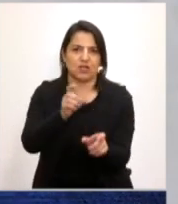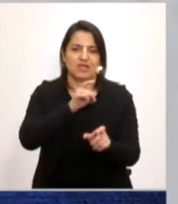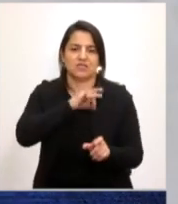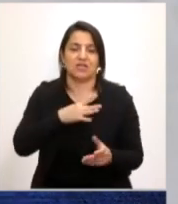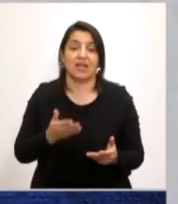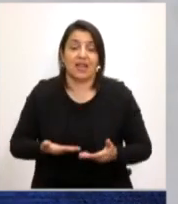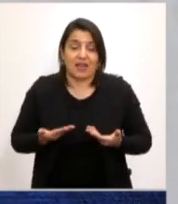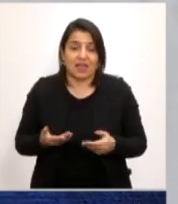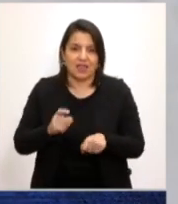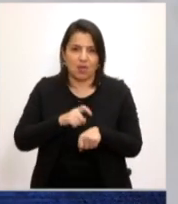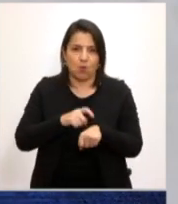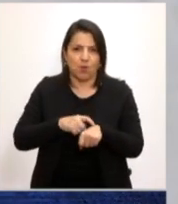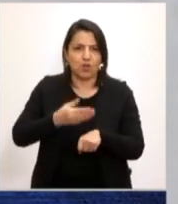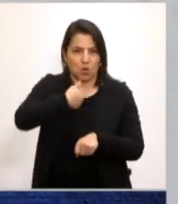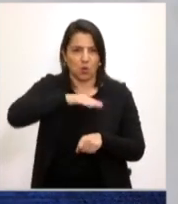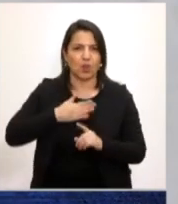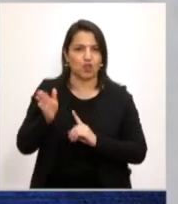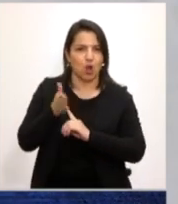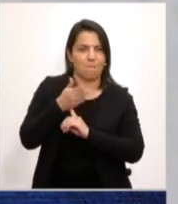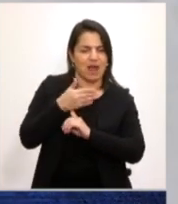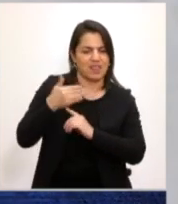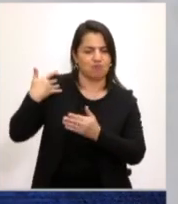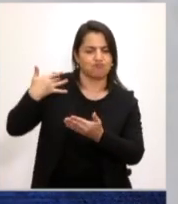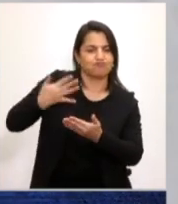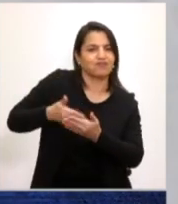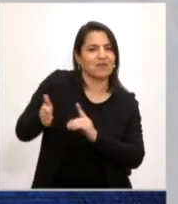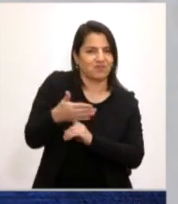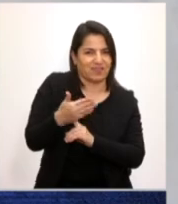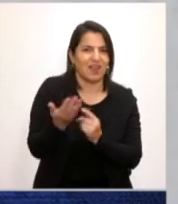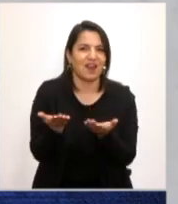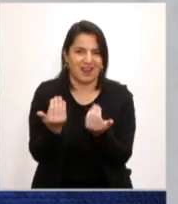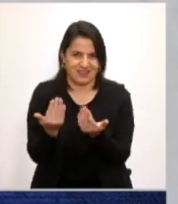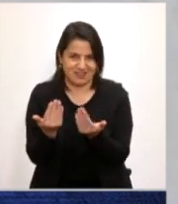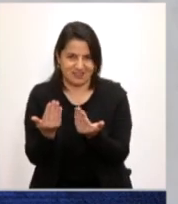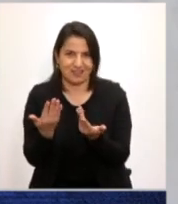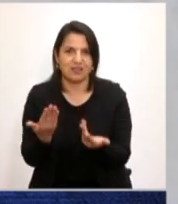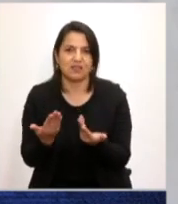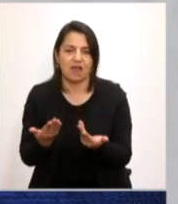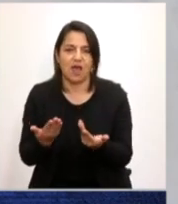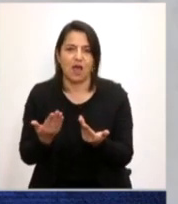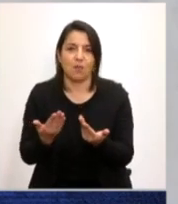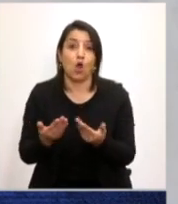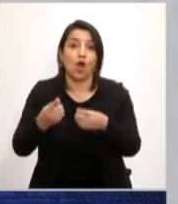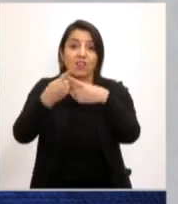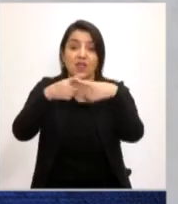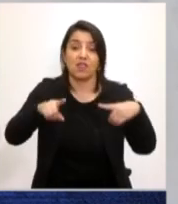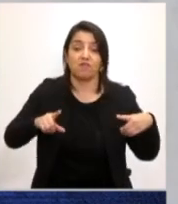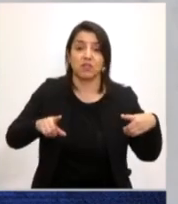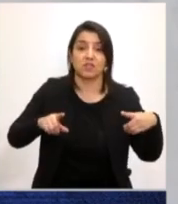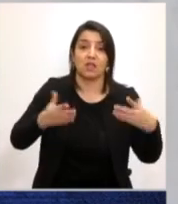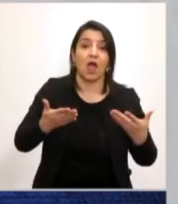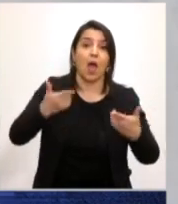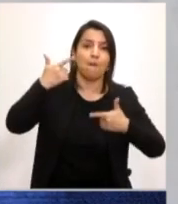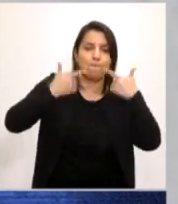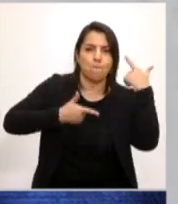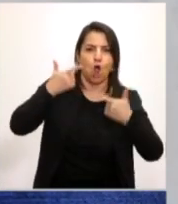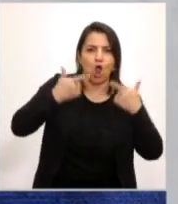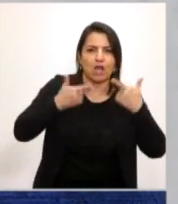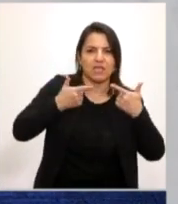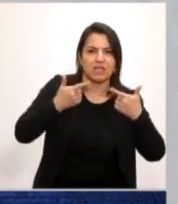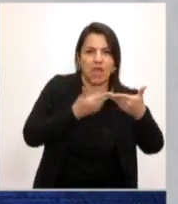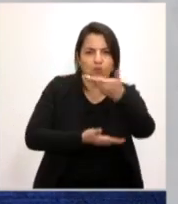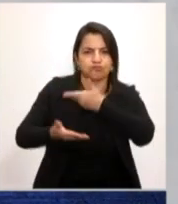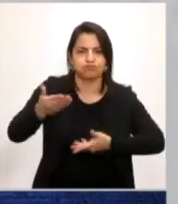este momento de nuestra patria requerimos de esa riqueza. Reducir diversidad desde lo político y dictaminarlo por